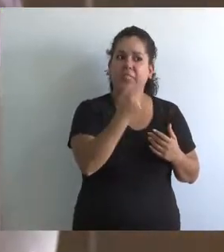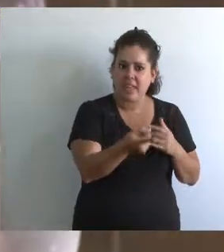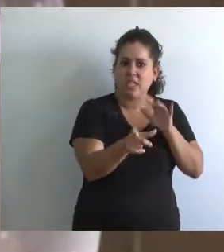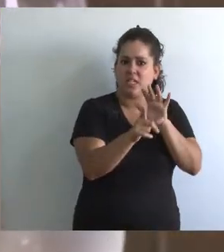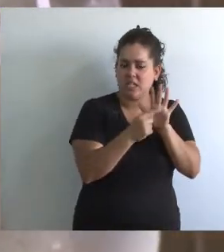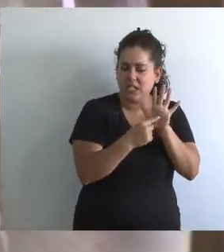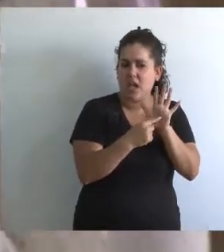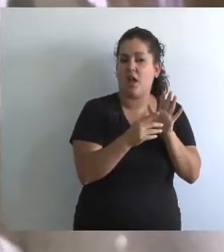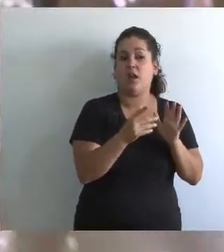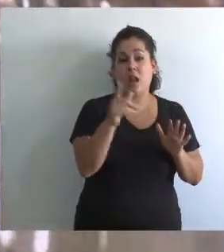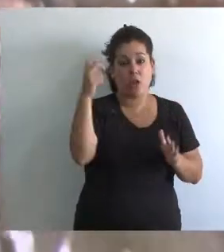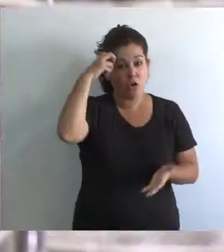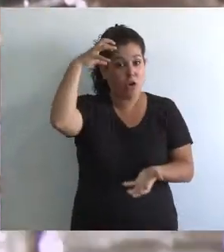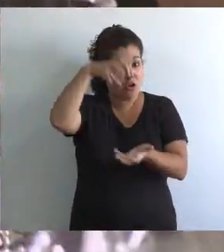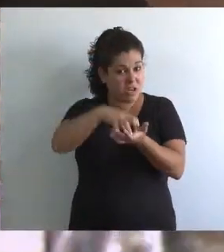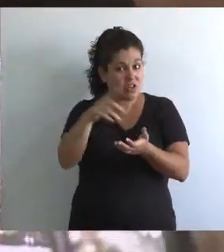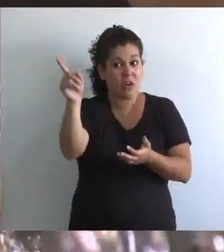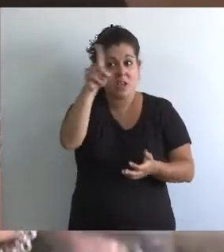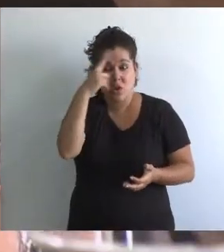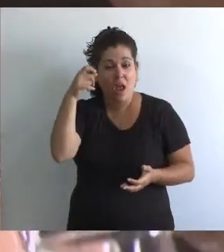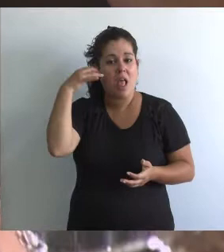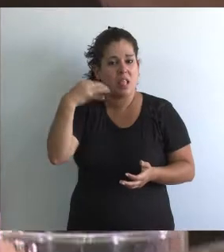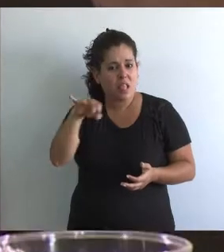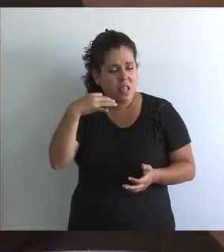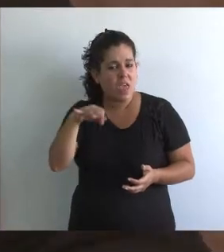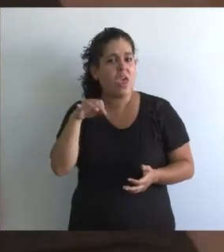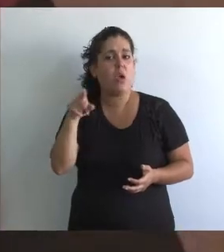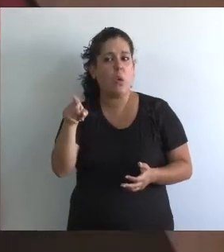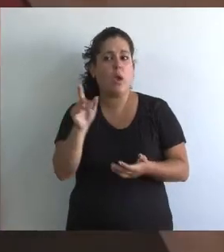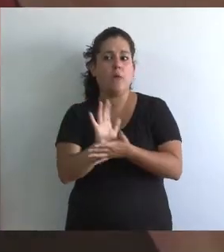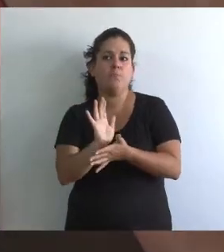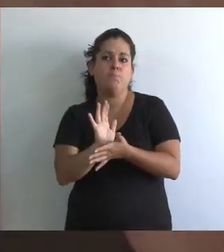23, contempla que el Congreso Nacional es quien debe